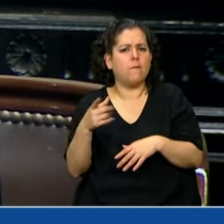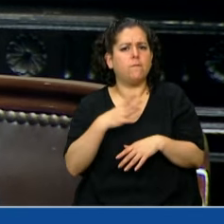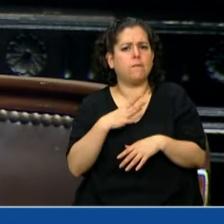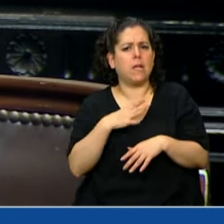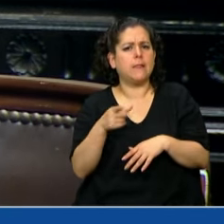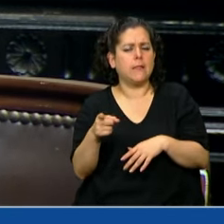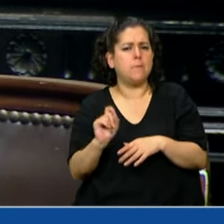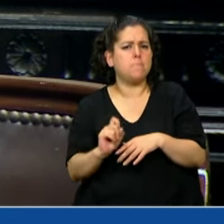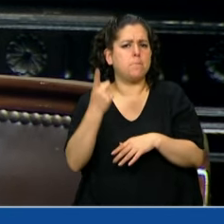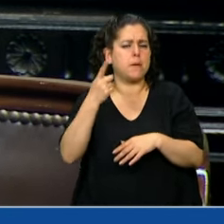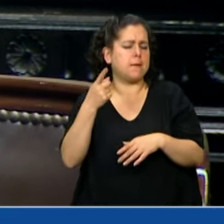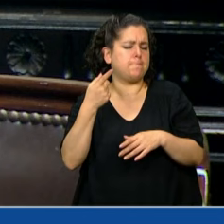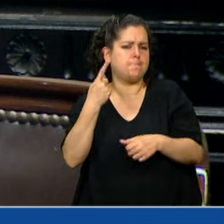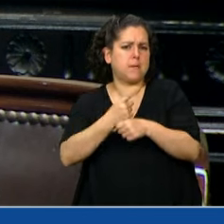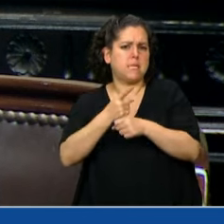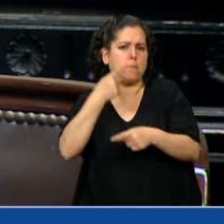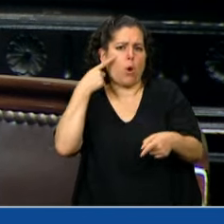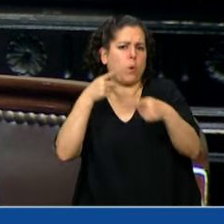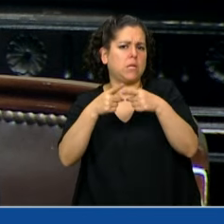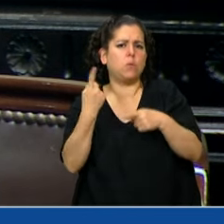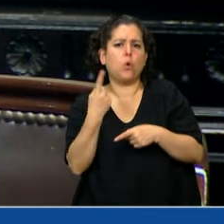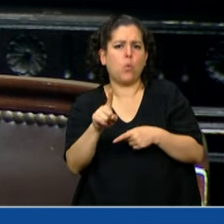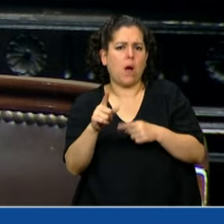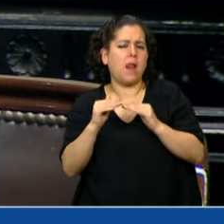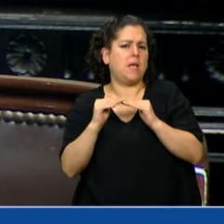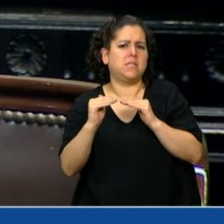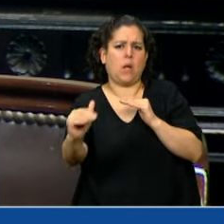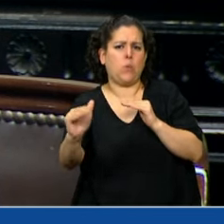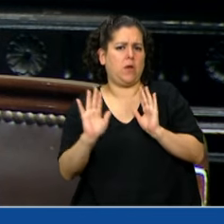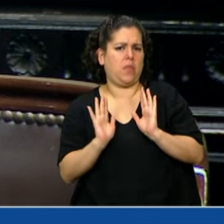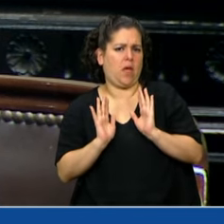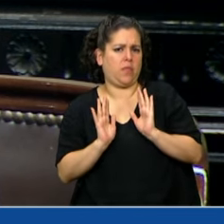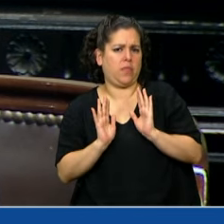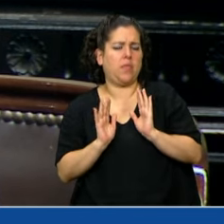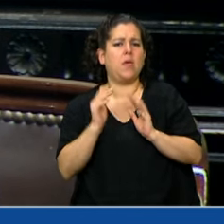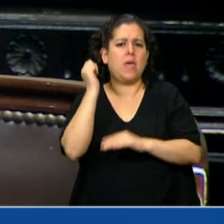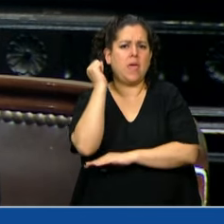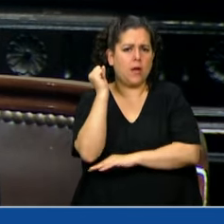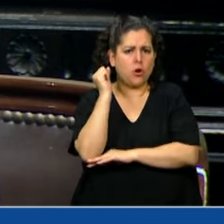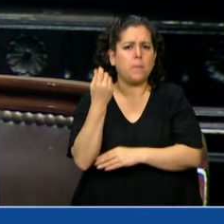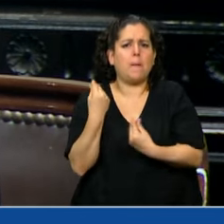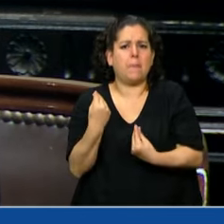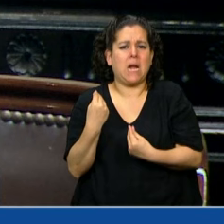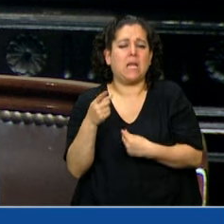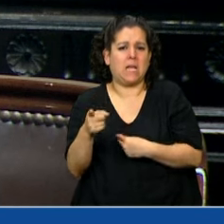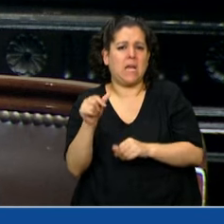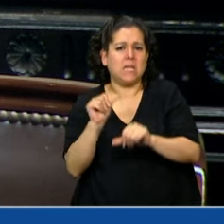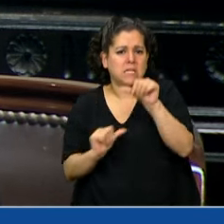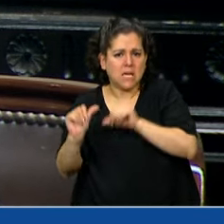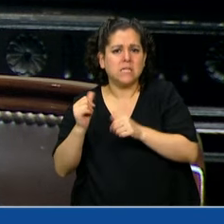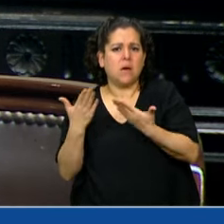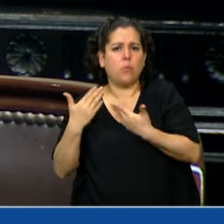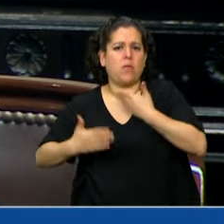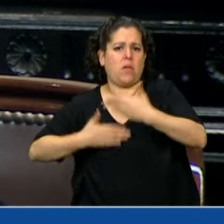principal objetivo que es la estabilidad económica para que la ciencia se